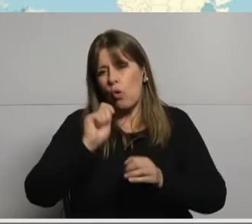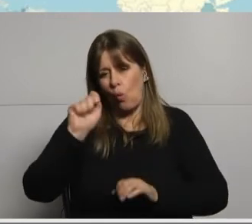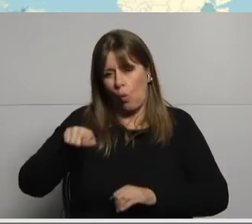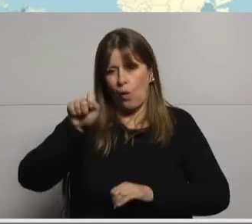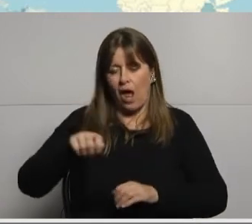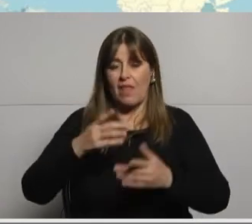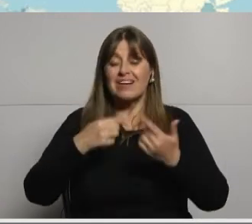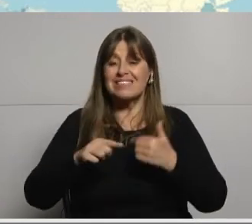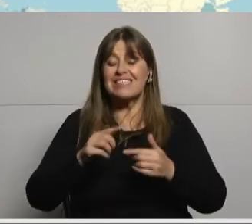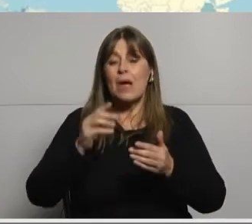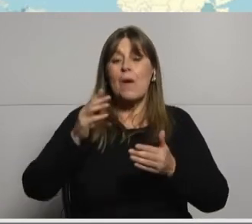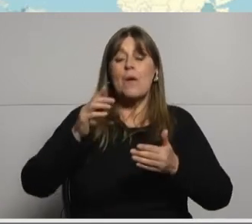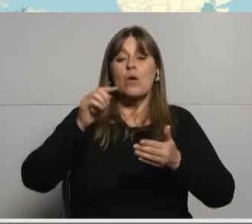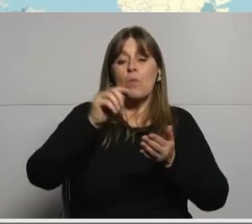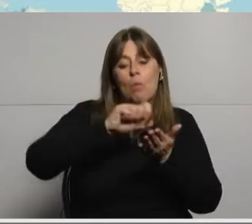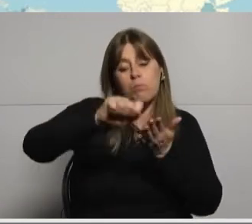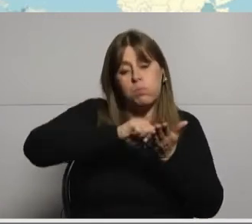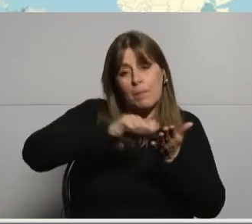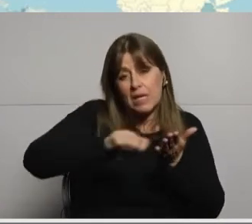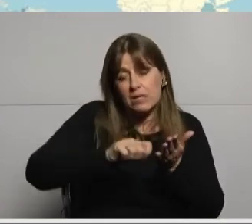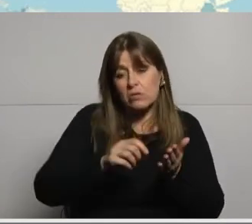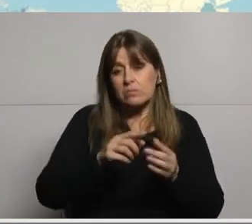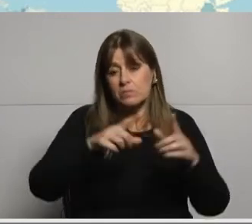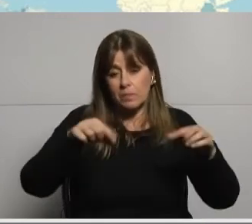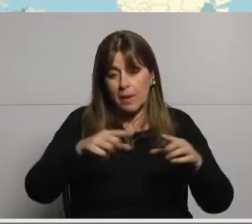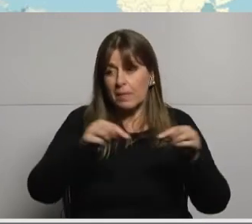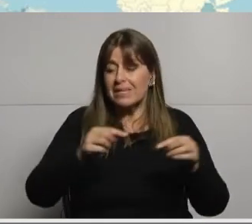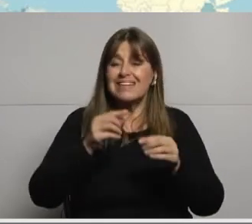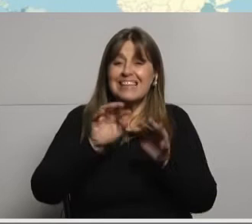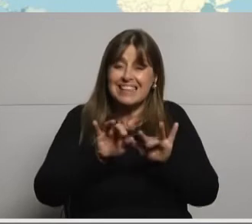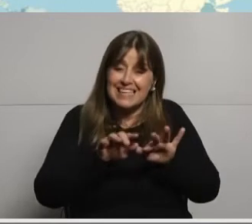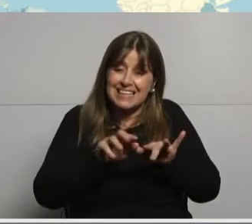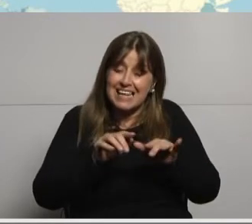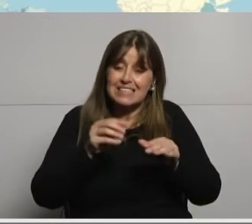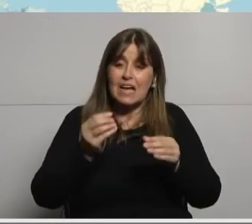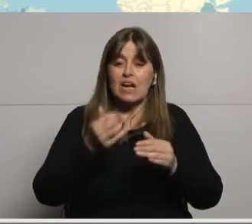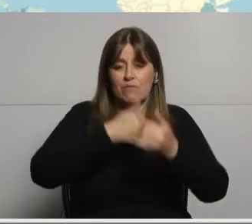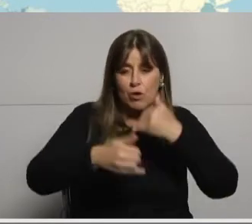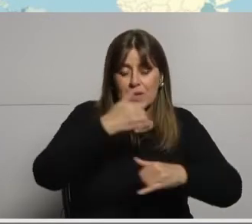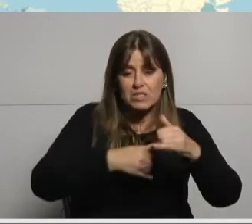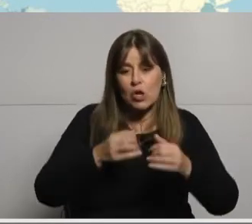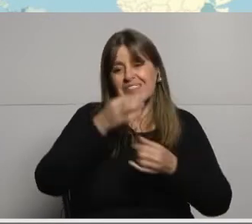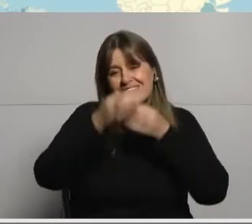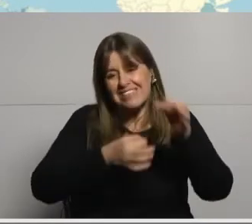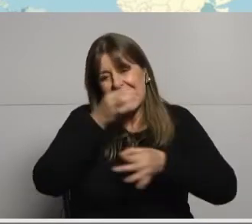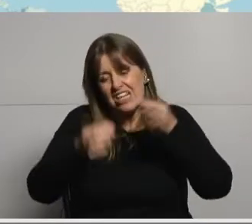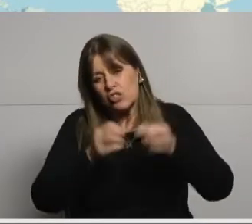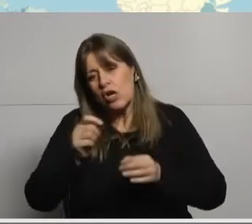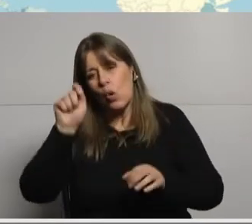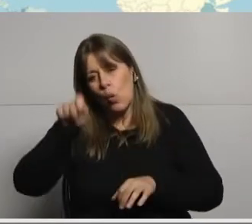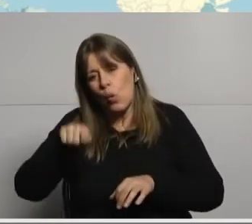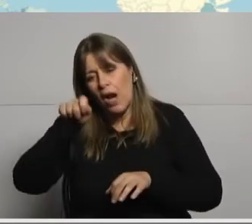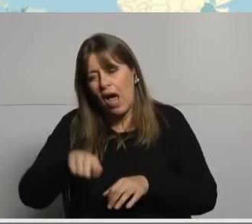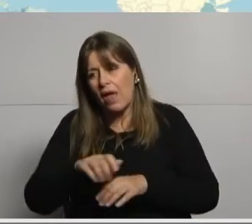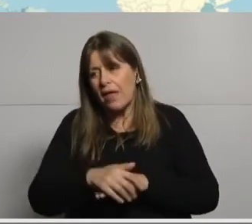jurada se hace en papel, se llena un papelito. Entonces lo que hicimos fue digitalizar toda la información de las declaraciones juradas, que